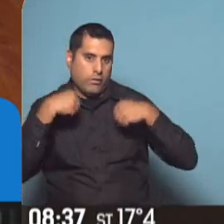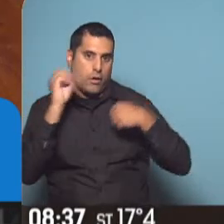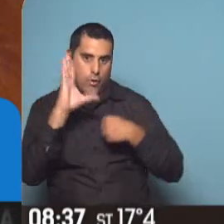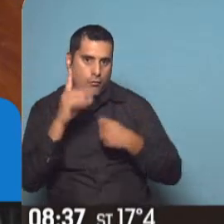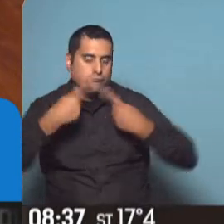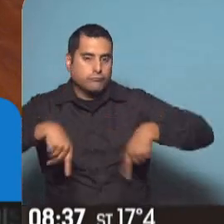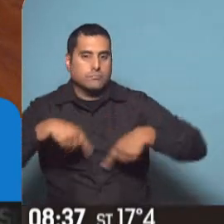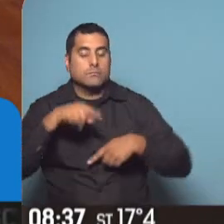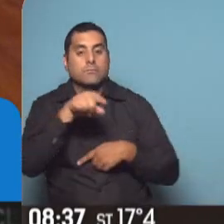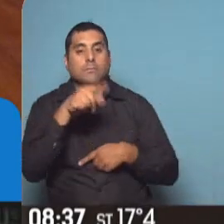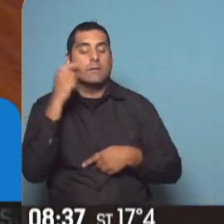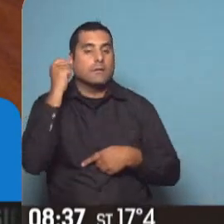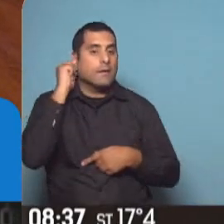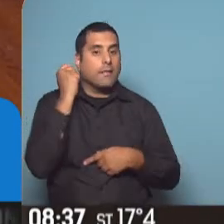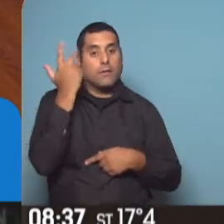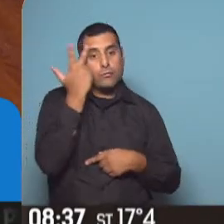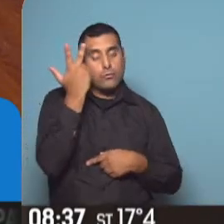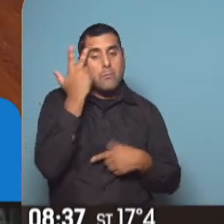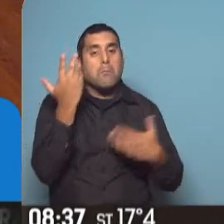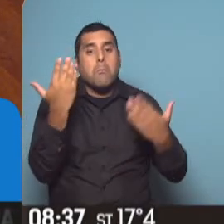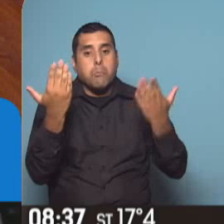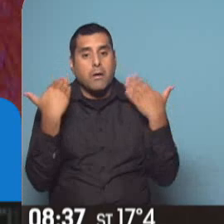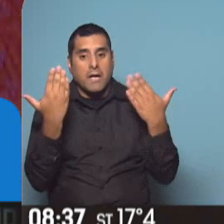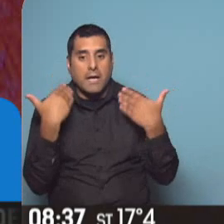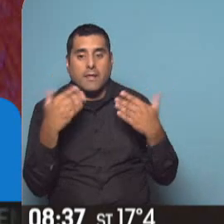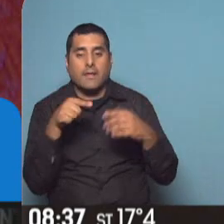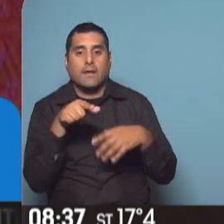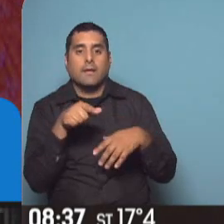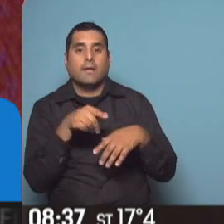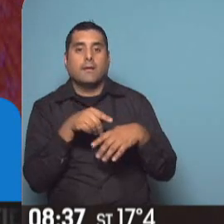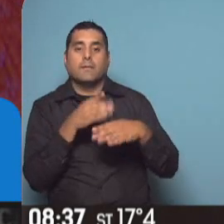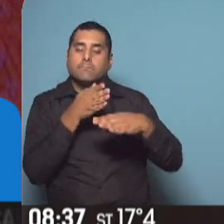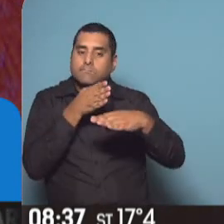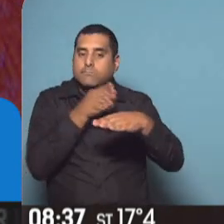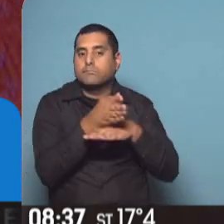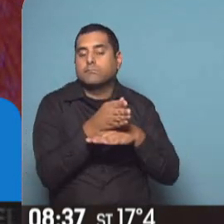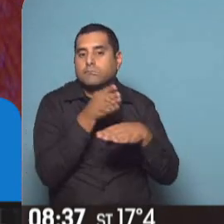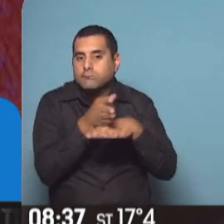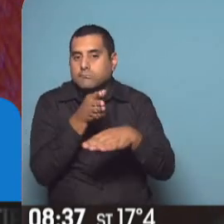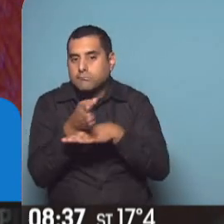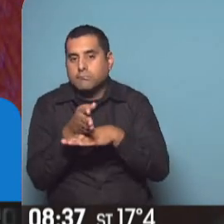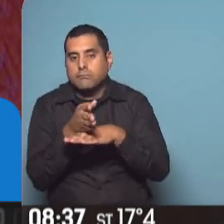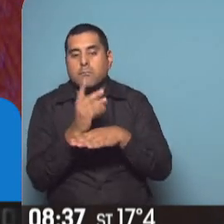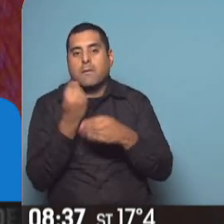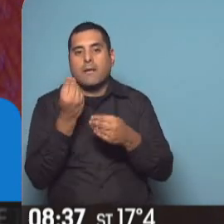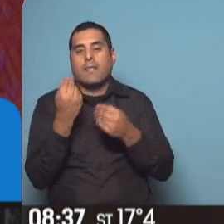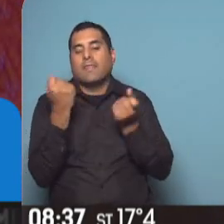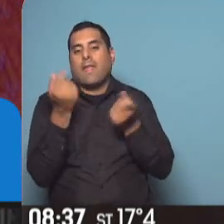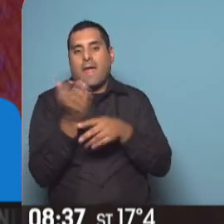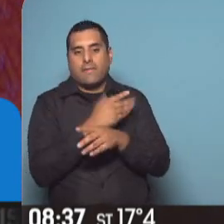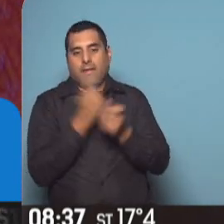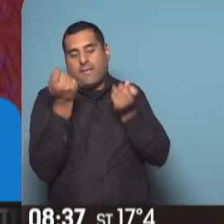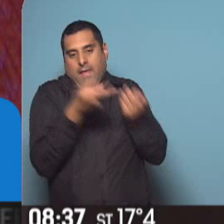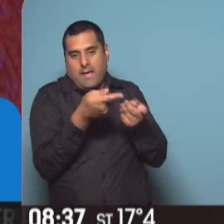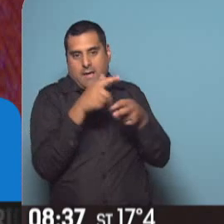que un pibe que tiene 18 años y termina el secundario pueda prácticamente ingresar con competencias medianas a un trabajo